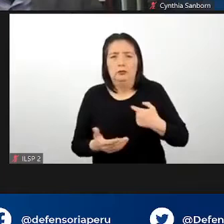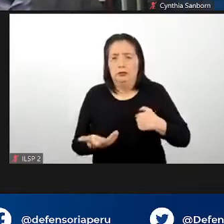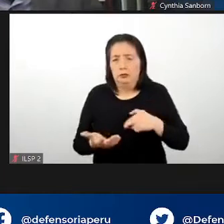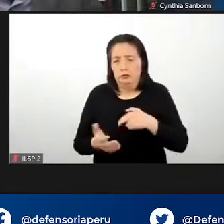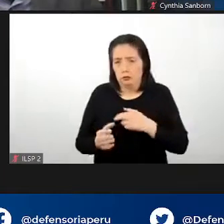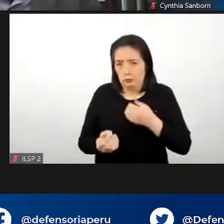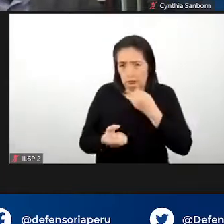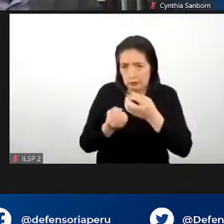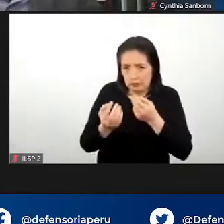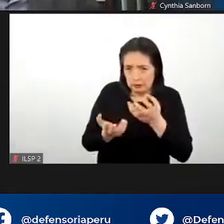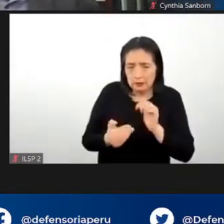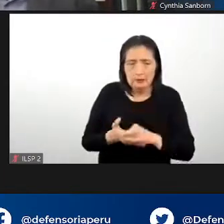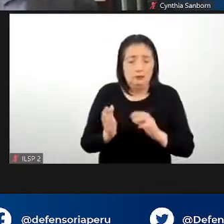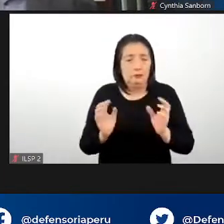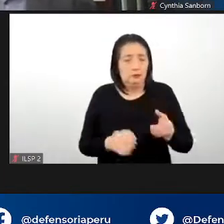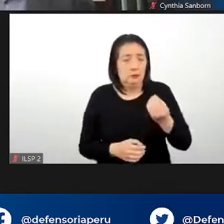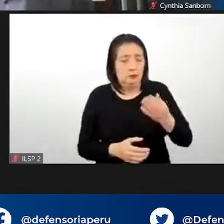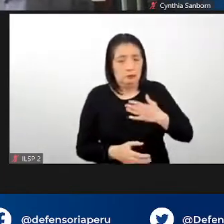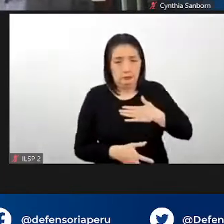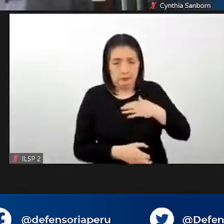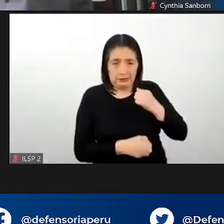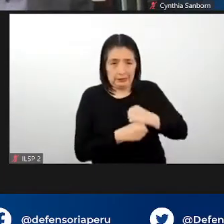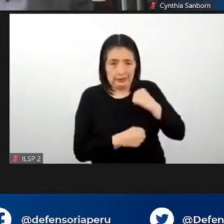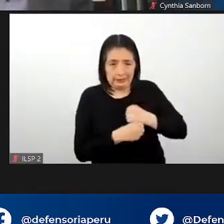decir. Porque dado mi trabajo